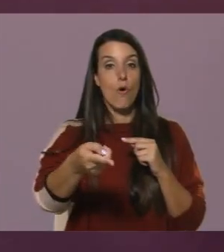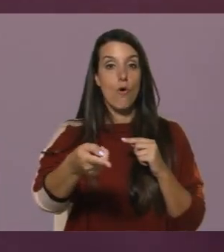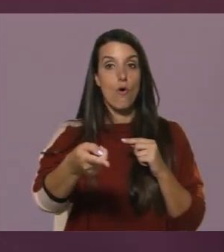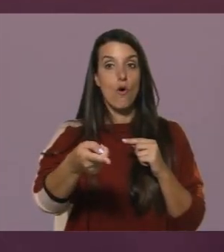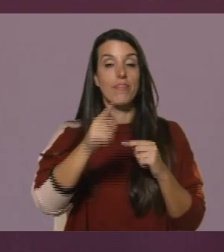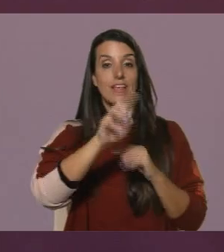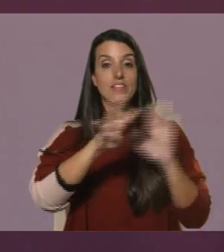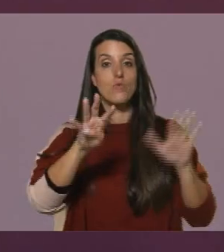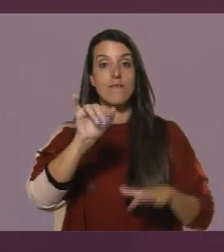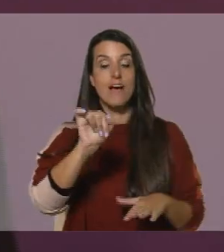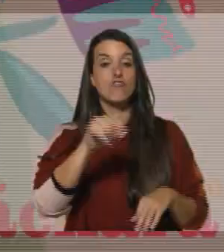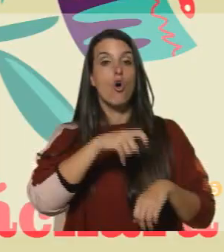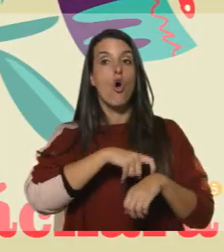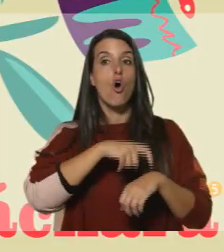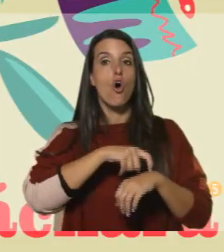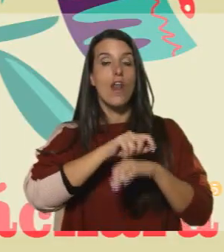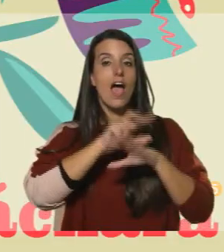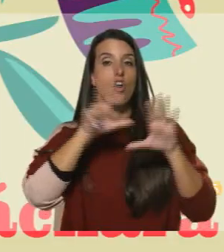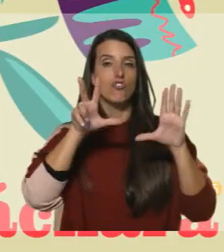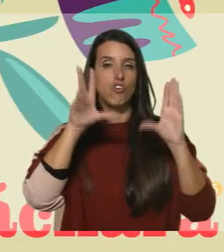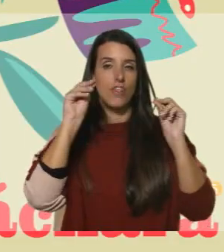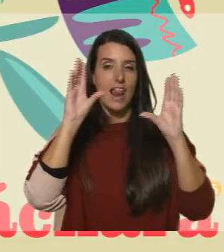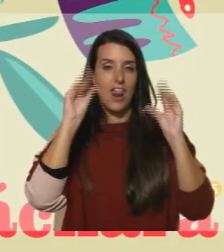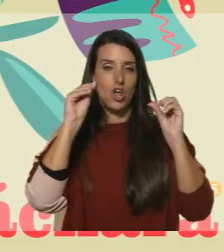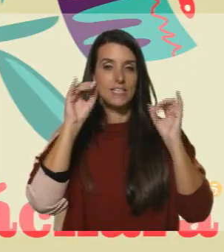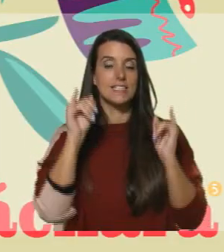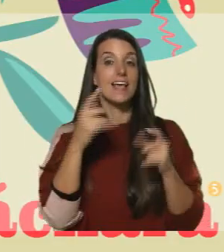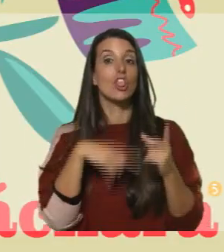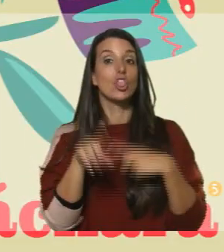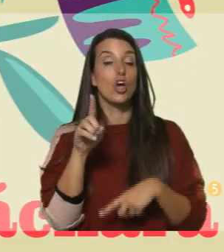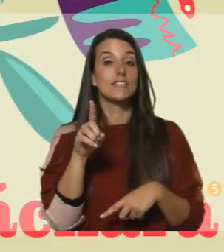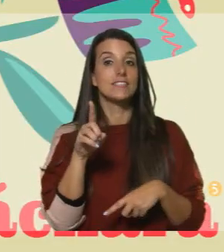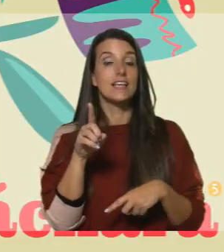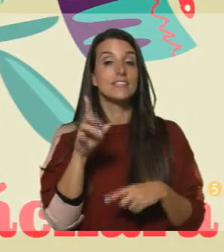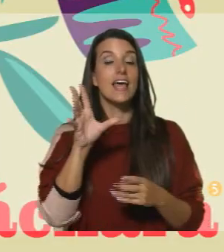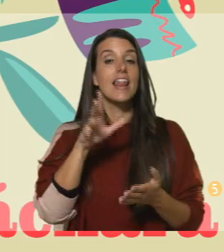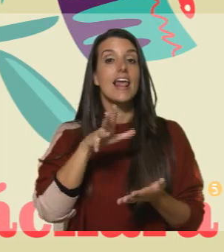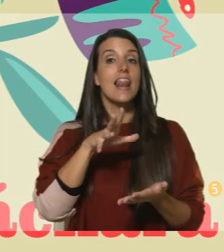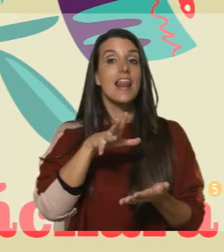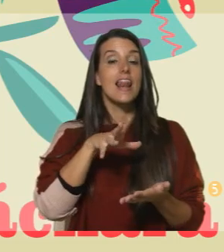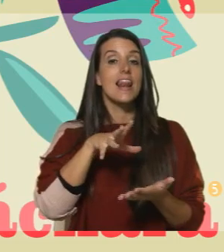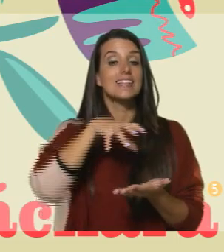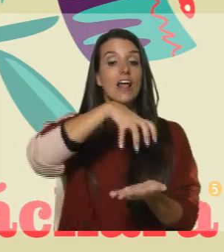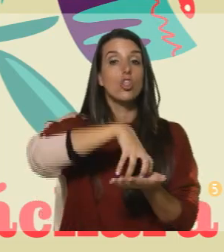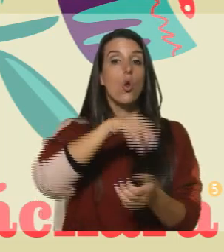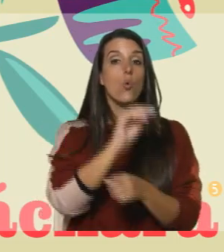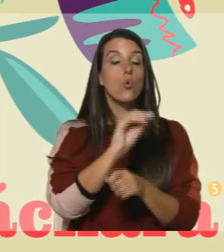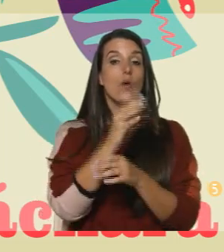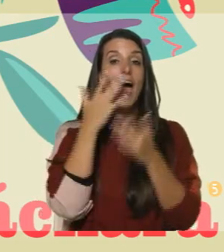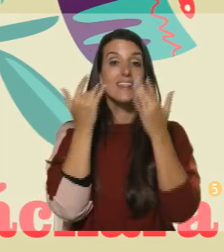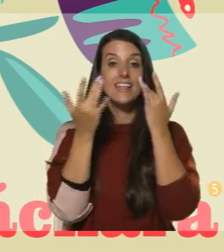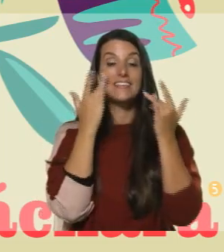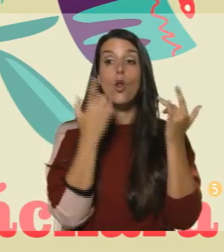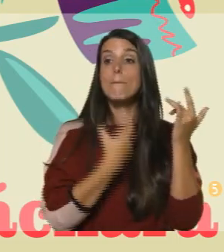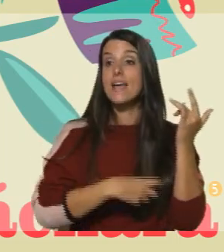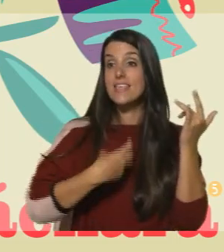¿Viernes 19 de mayo? Sí, 20 horas. Creo que es 20 horas. 20 horas, entonces, en el Centro Cultural Artesanos de